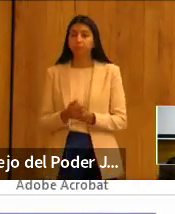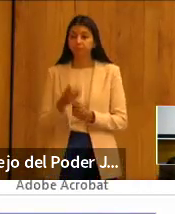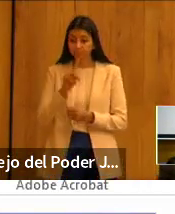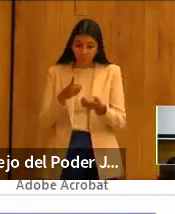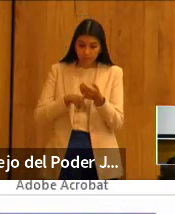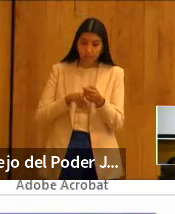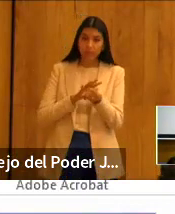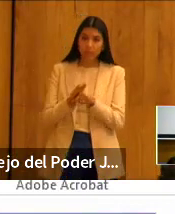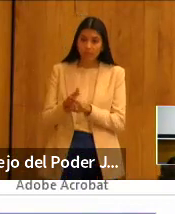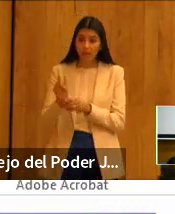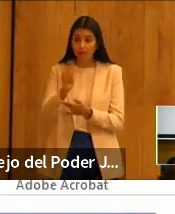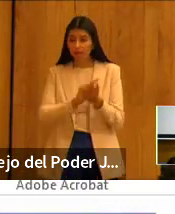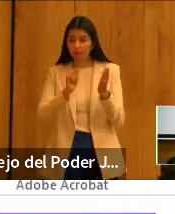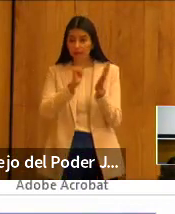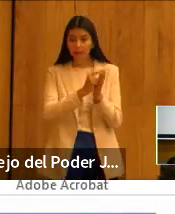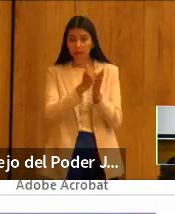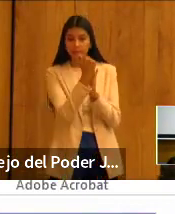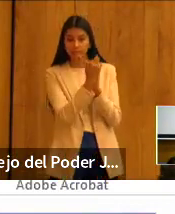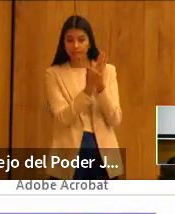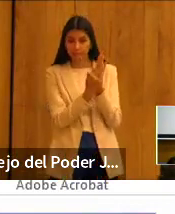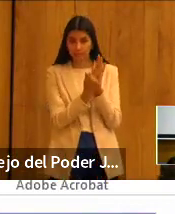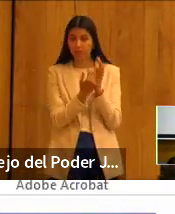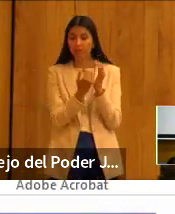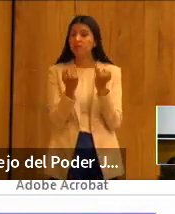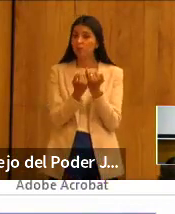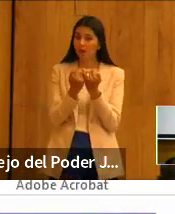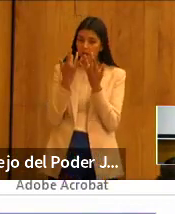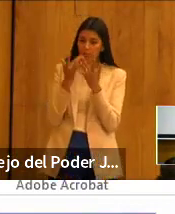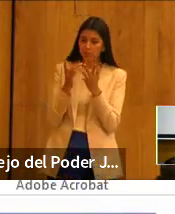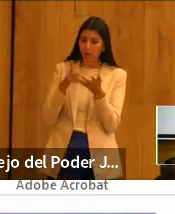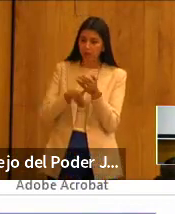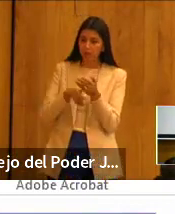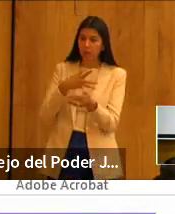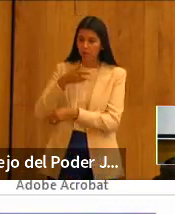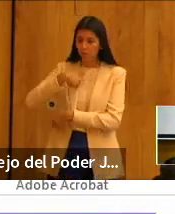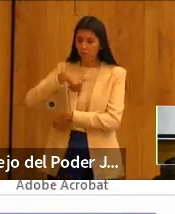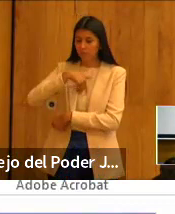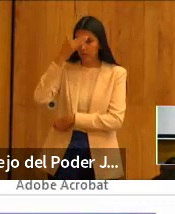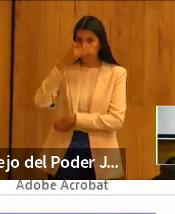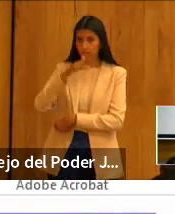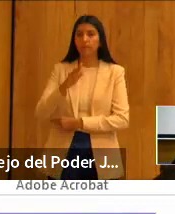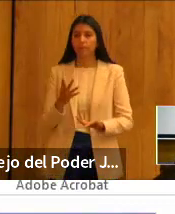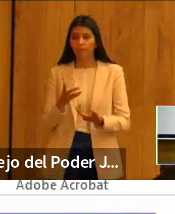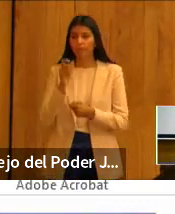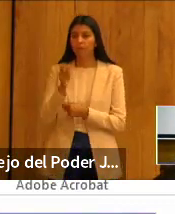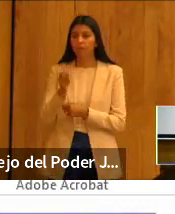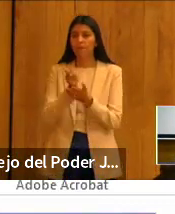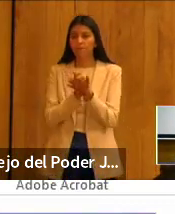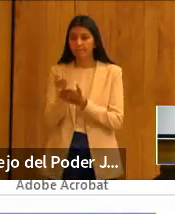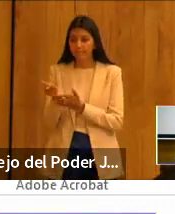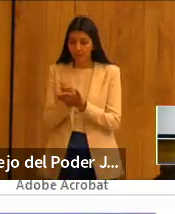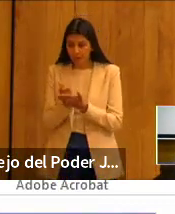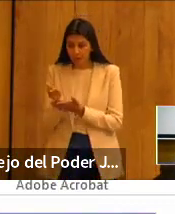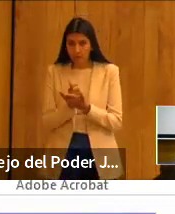las prestaciones legales, además de las prestaciones legales irrenunciables, que como nosotros sabemos, pues son los salarios de vengado,